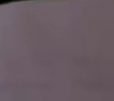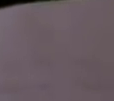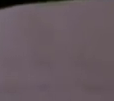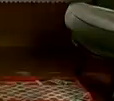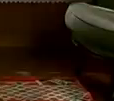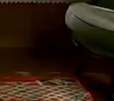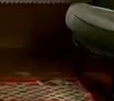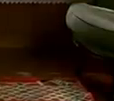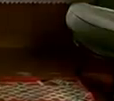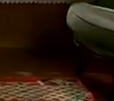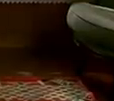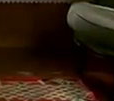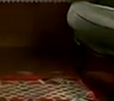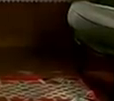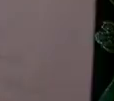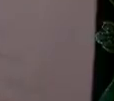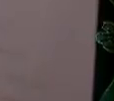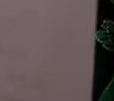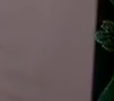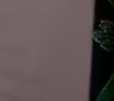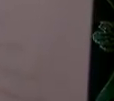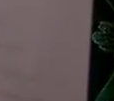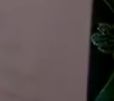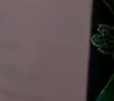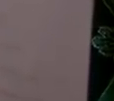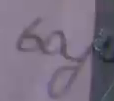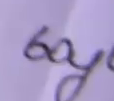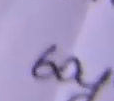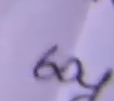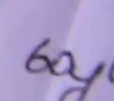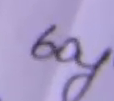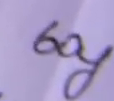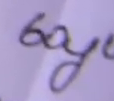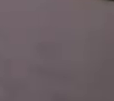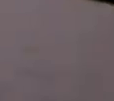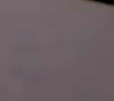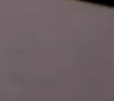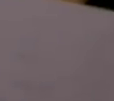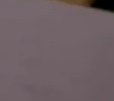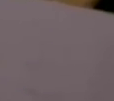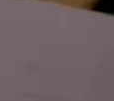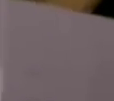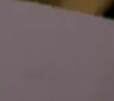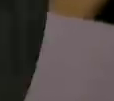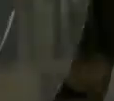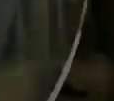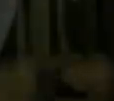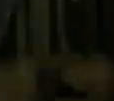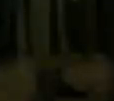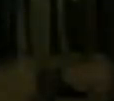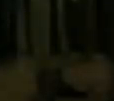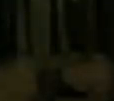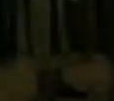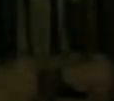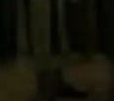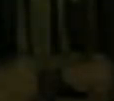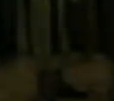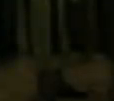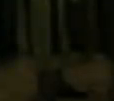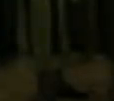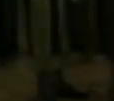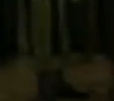tendió una trampa. Tú eres hija de Melek. Esposa joven.